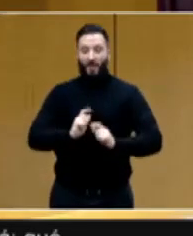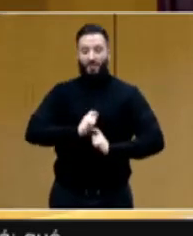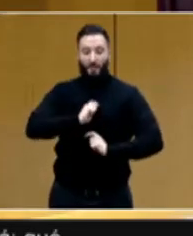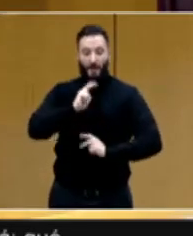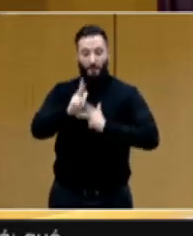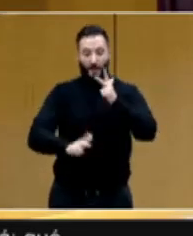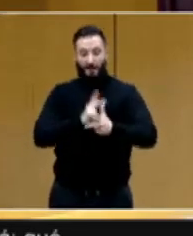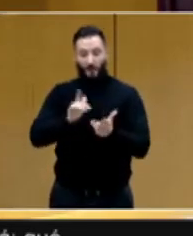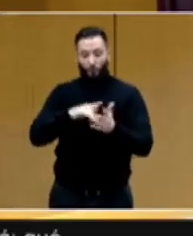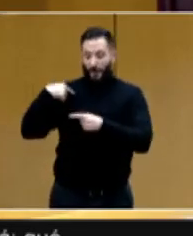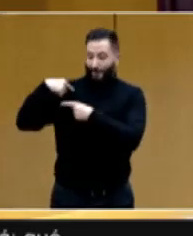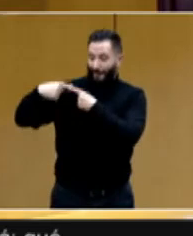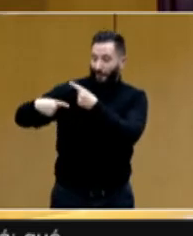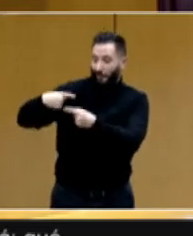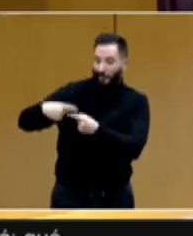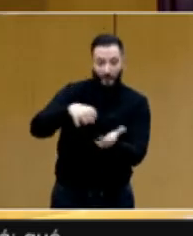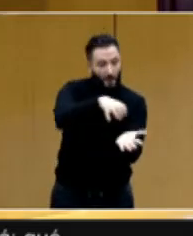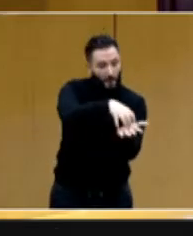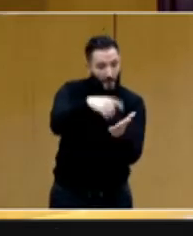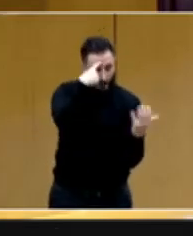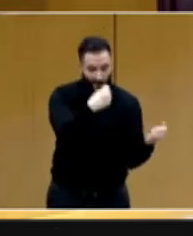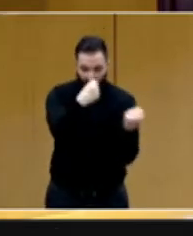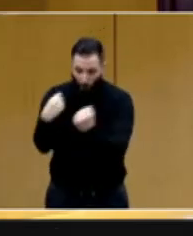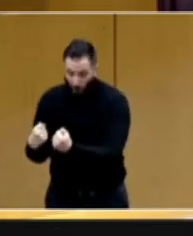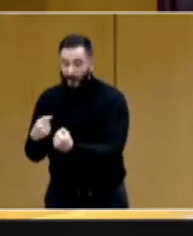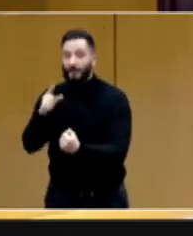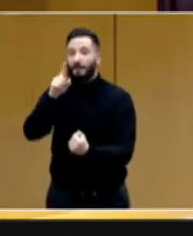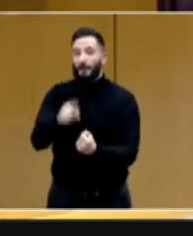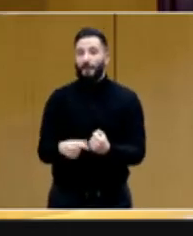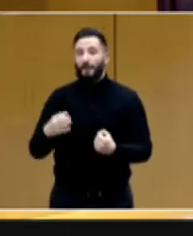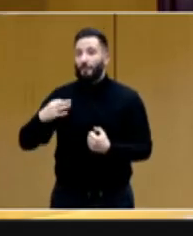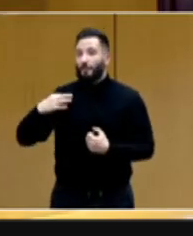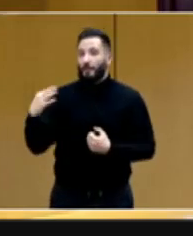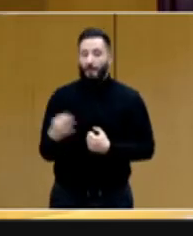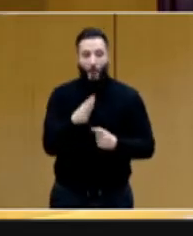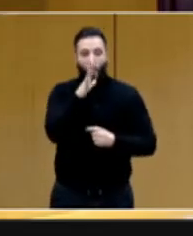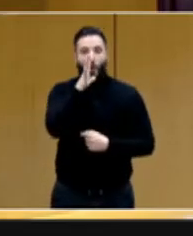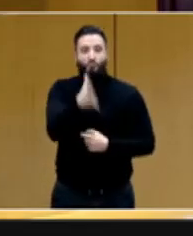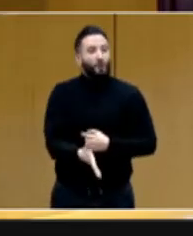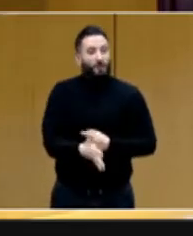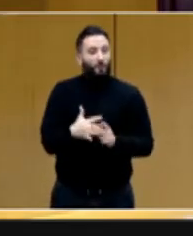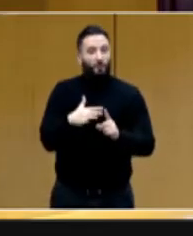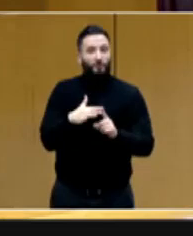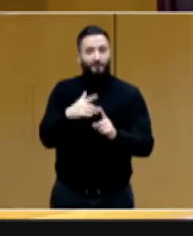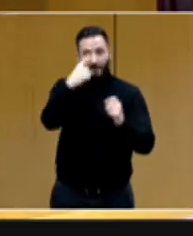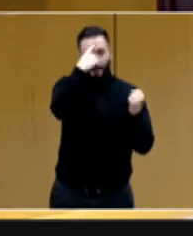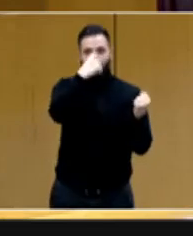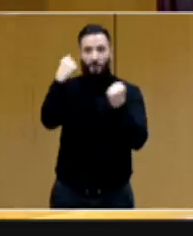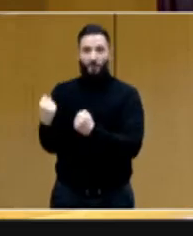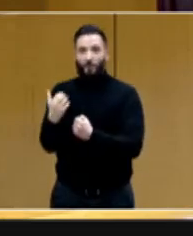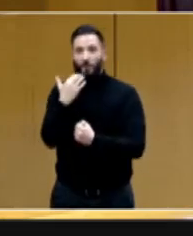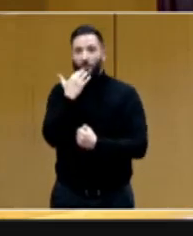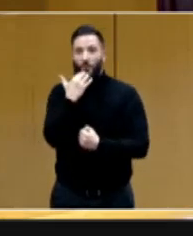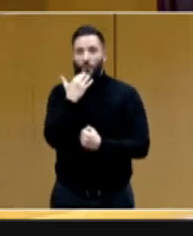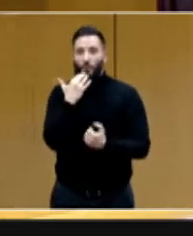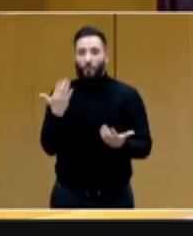y tuvimos que mantener Pues por razones de de muy diferente índole y de muy diferente tipo instituciones como la troncalidad Uy salió la